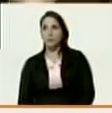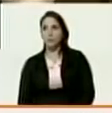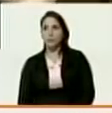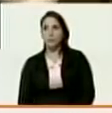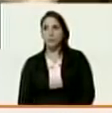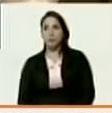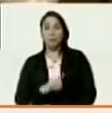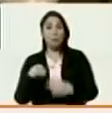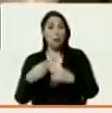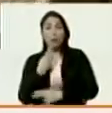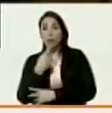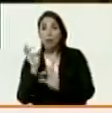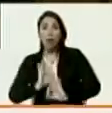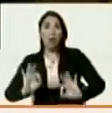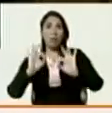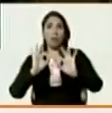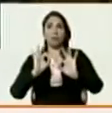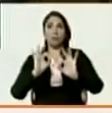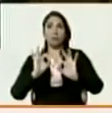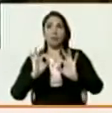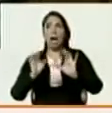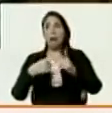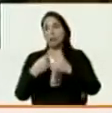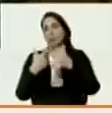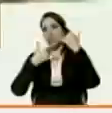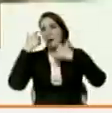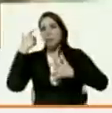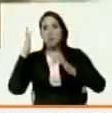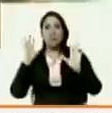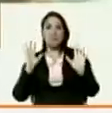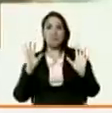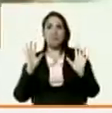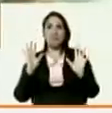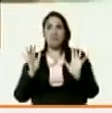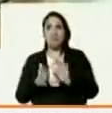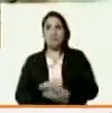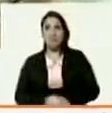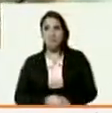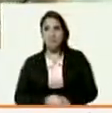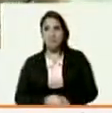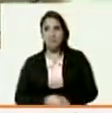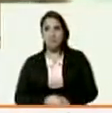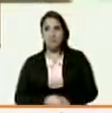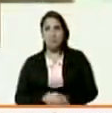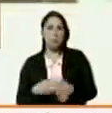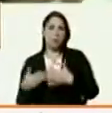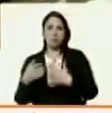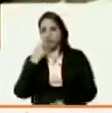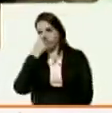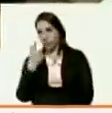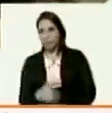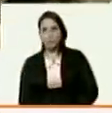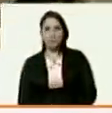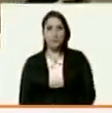Nadie dice nada. Ah, pues son del chavismo. Son del chavismo, no importa.